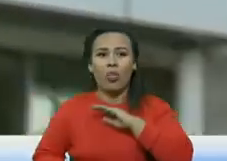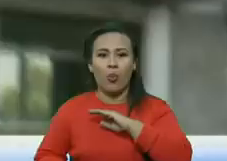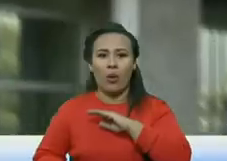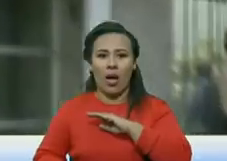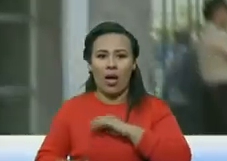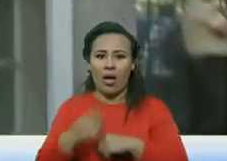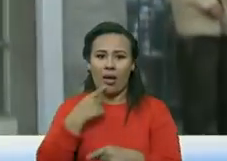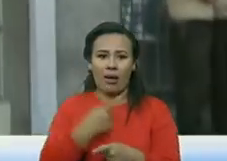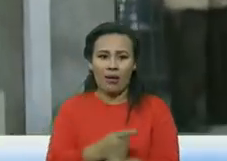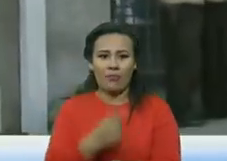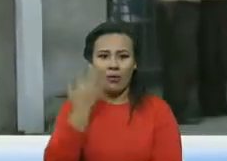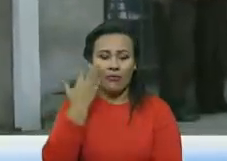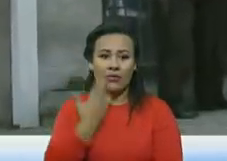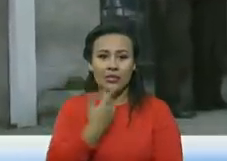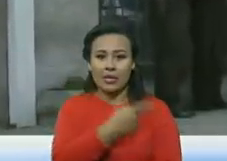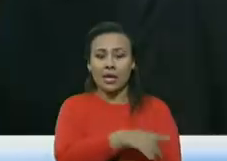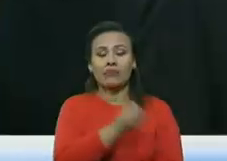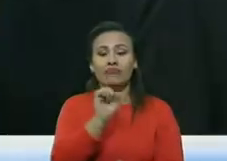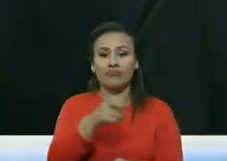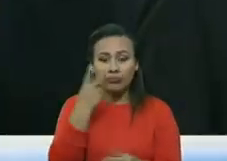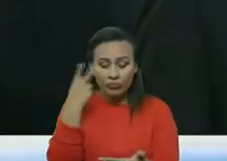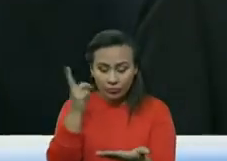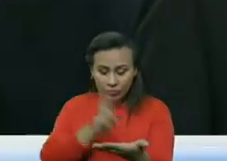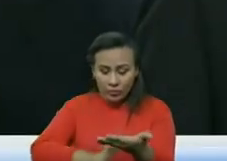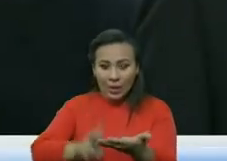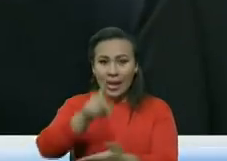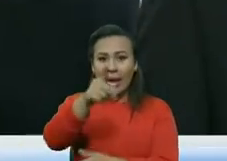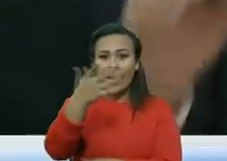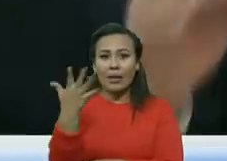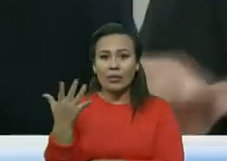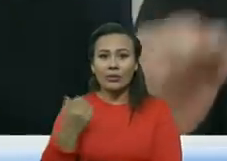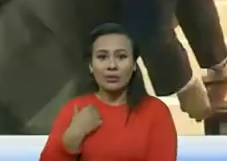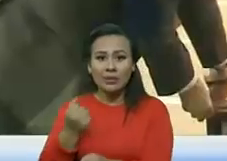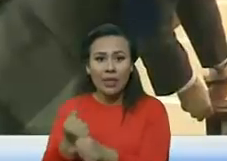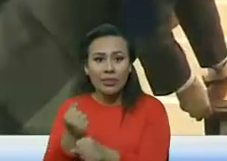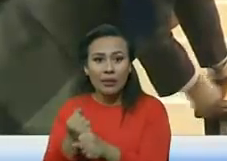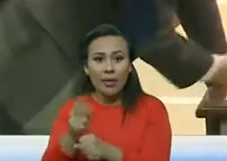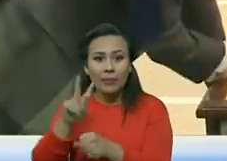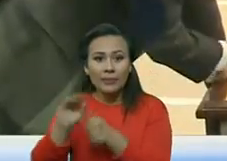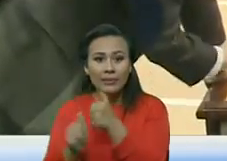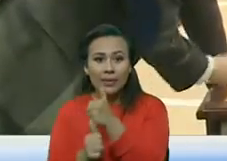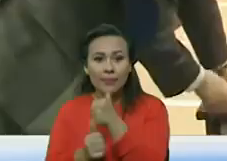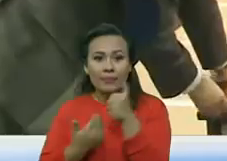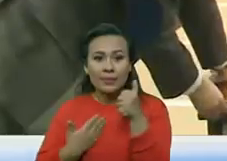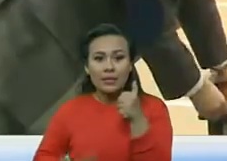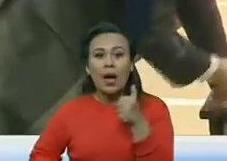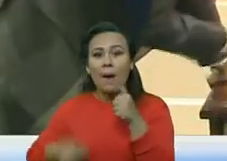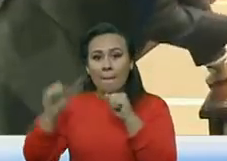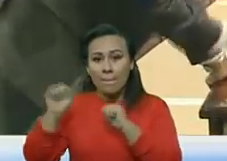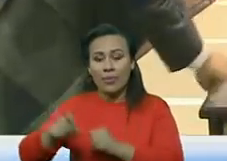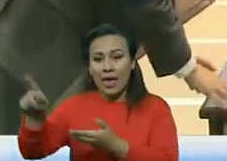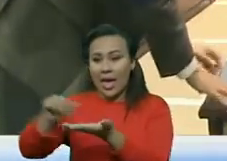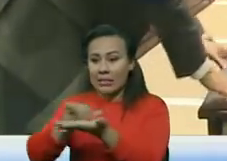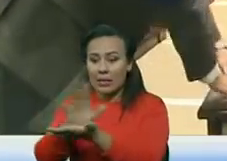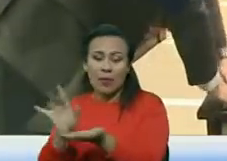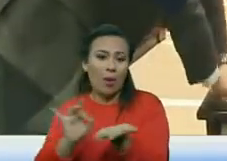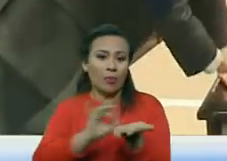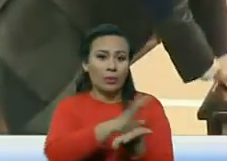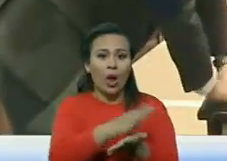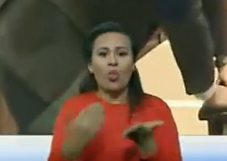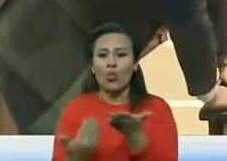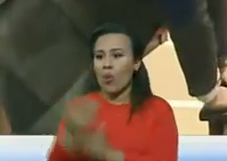debe verificar el abandono de cargo por parte del vicepresidente para que la Asamblea pueda designar un